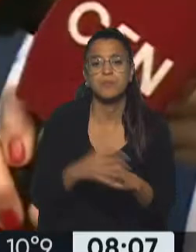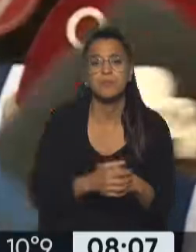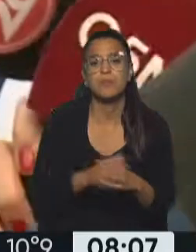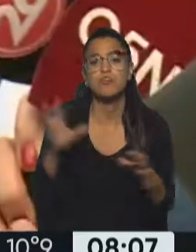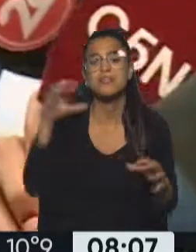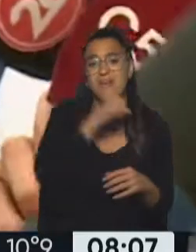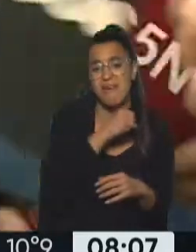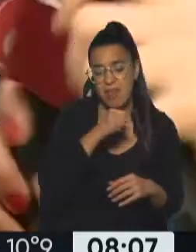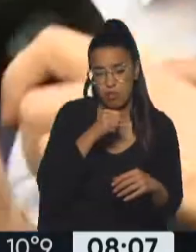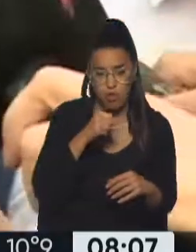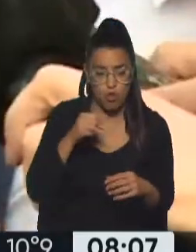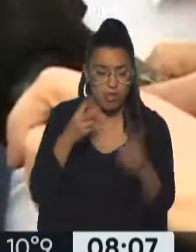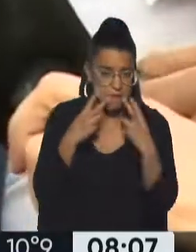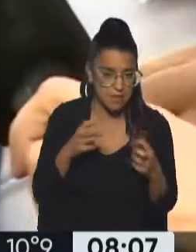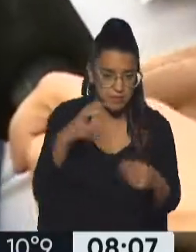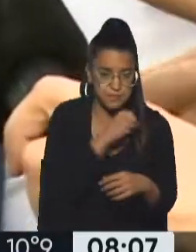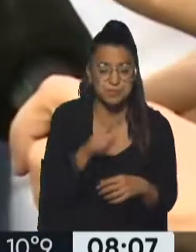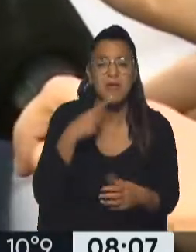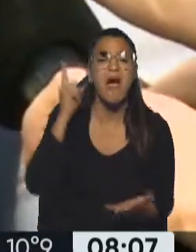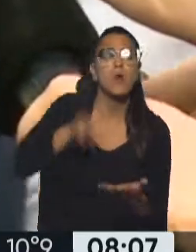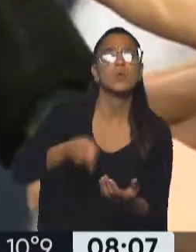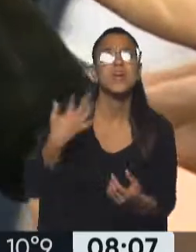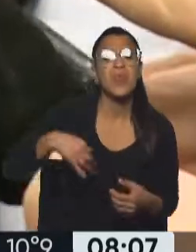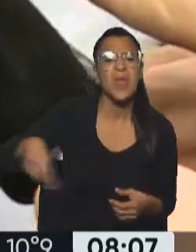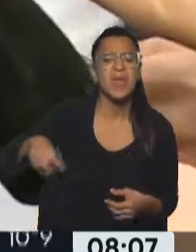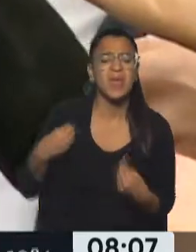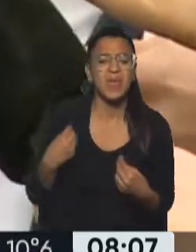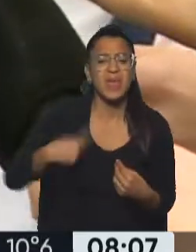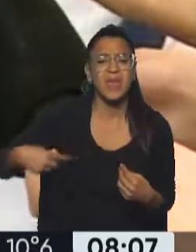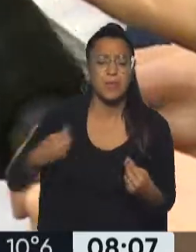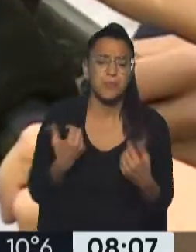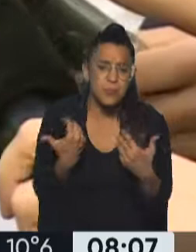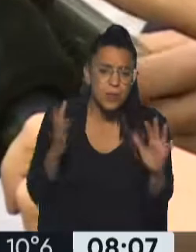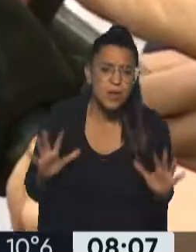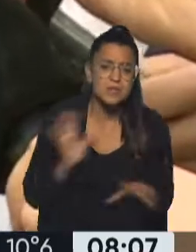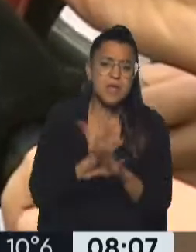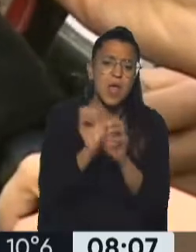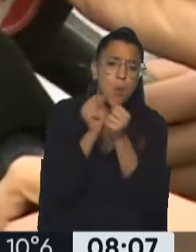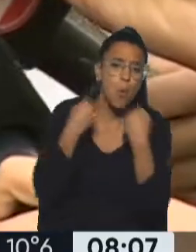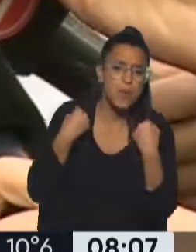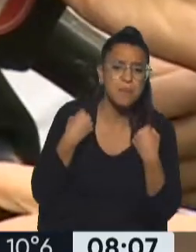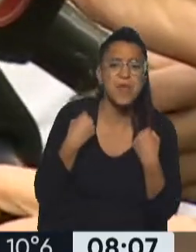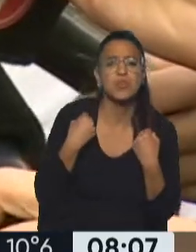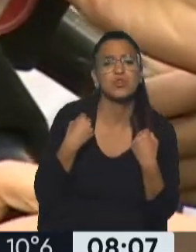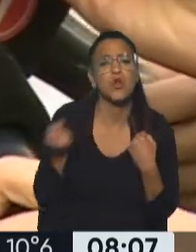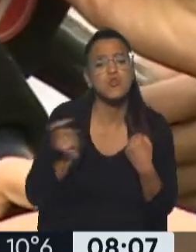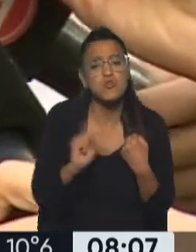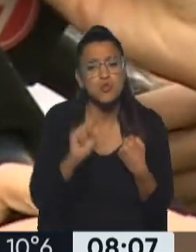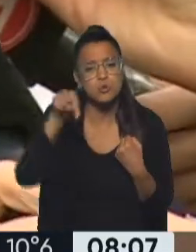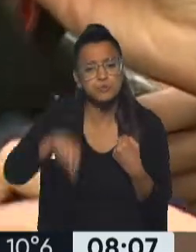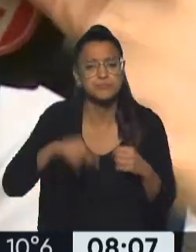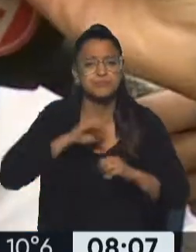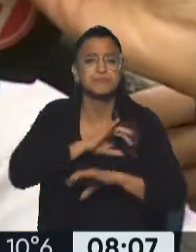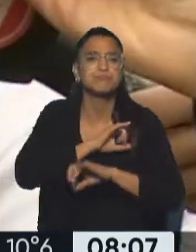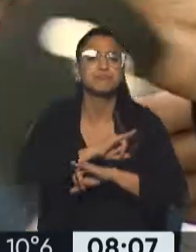¿Tiene conocimiento de qué se le acusan? En principio, nosotros consideramos que podría llegar a ser un encubrimiento y no lo que se está trascendiendo